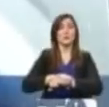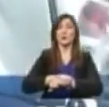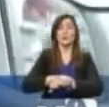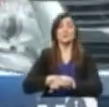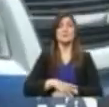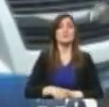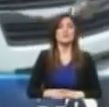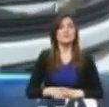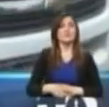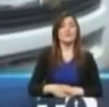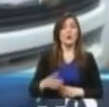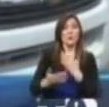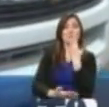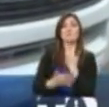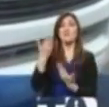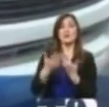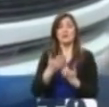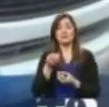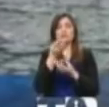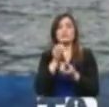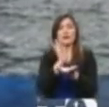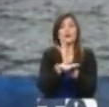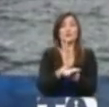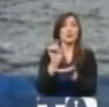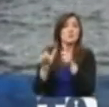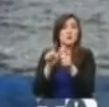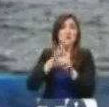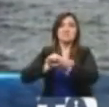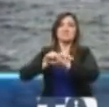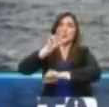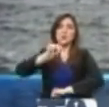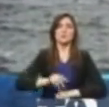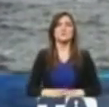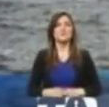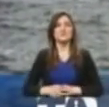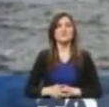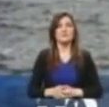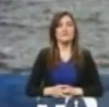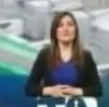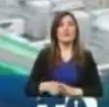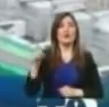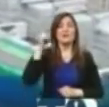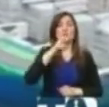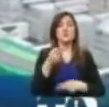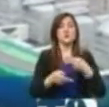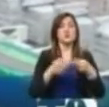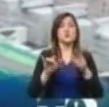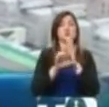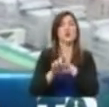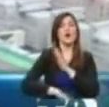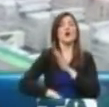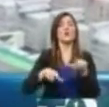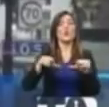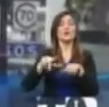brindar facilidades en las indagaciones de este operativo. De esta manera, se da un fuerte golpe al contrabando en la zona norte